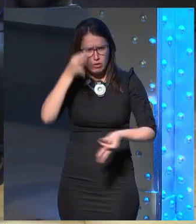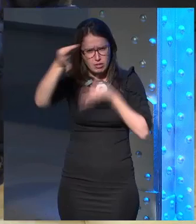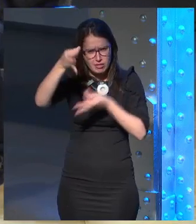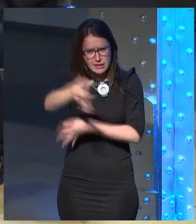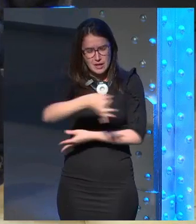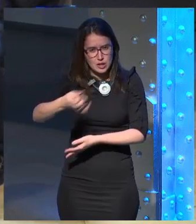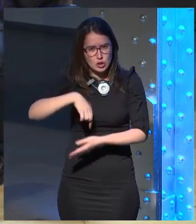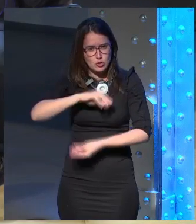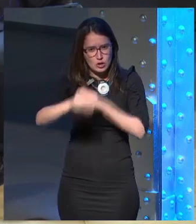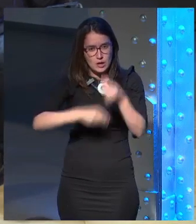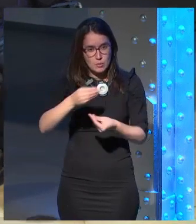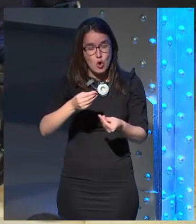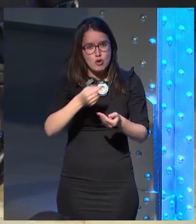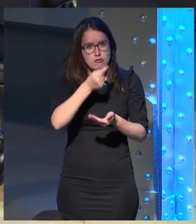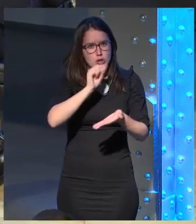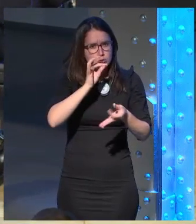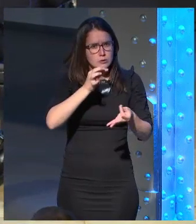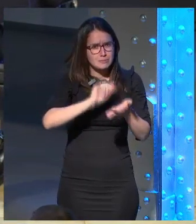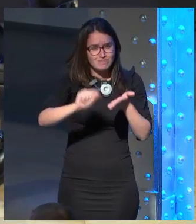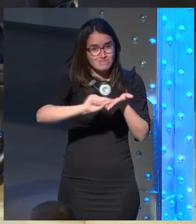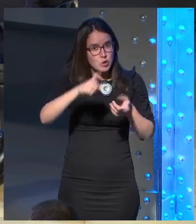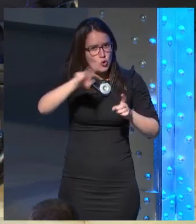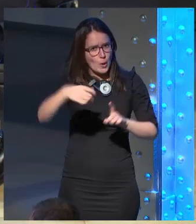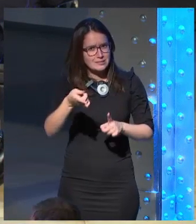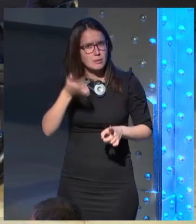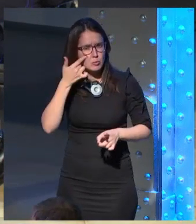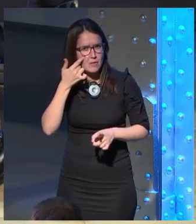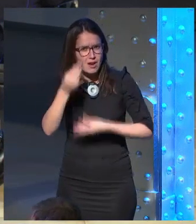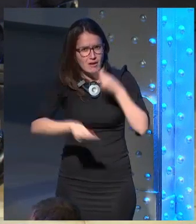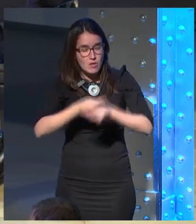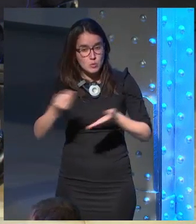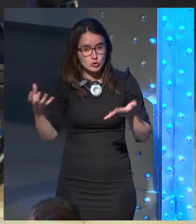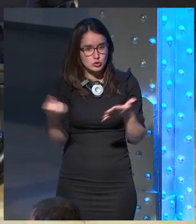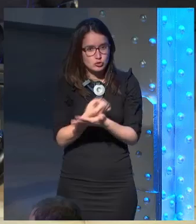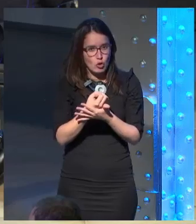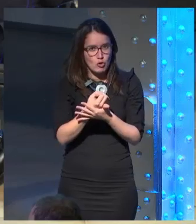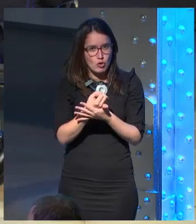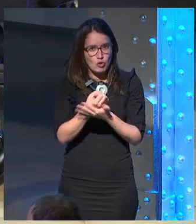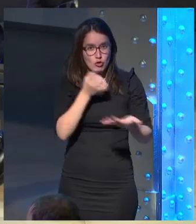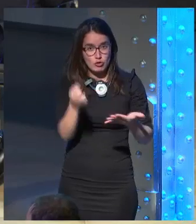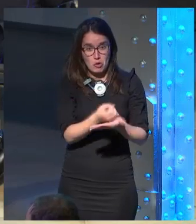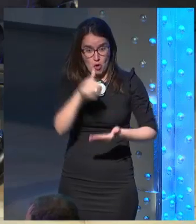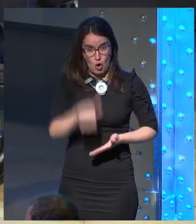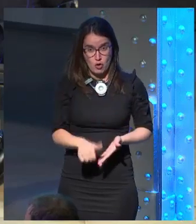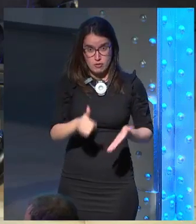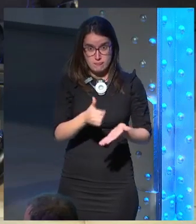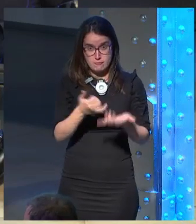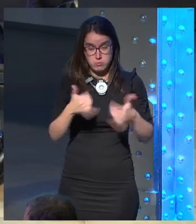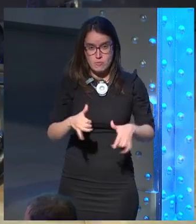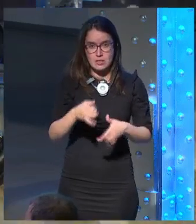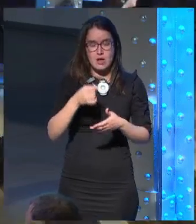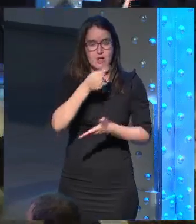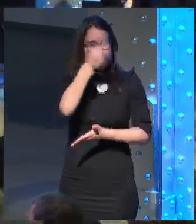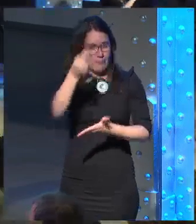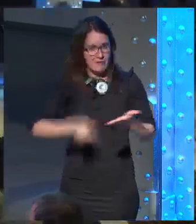cuidadosamente de lo que hacemos. Realmente no está tomando nota, vamos a ver lo que está haciendo. Porque durante todo este evento, Enrique va a estar dibujando